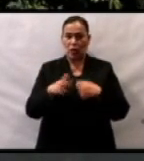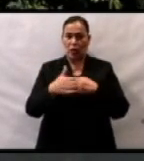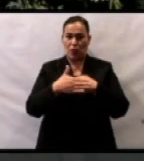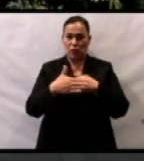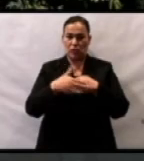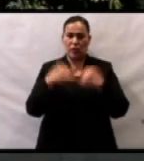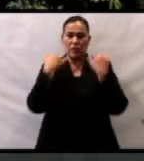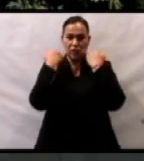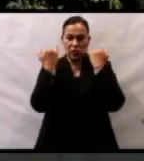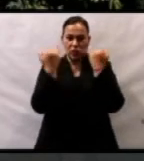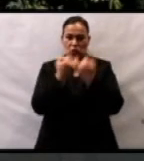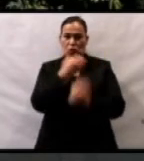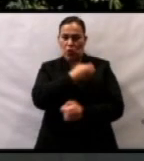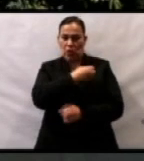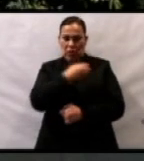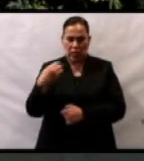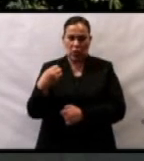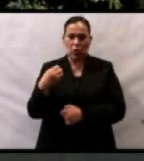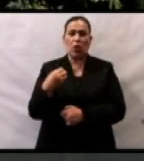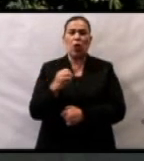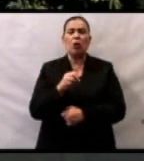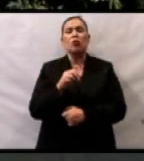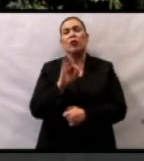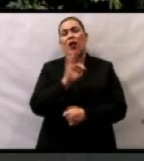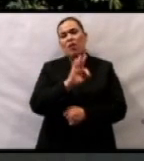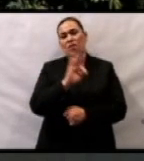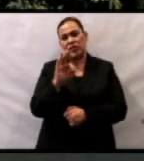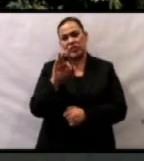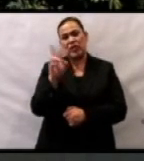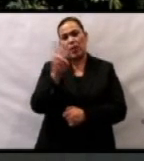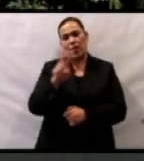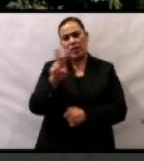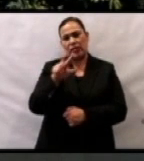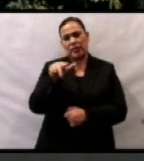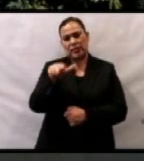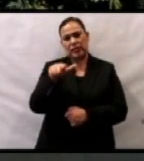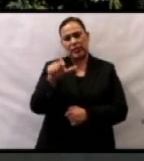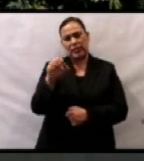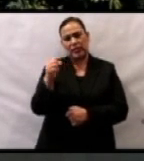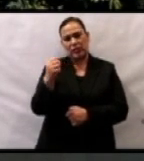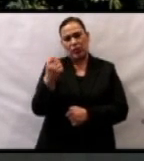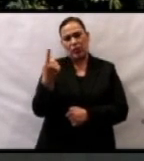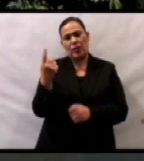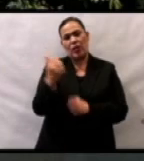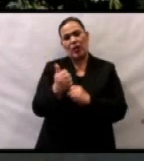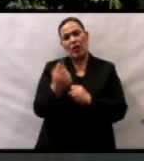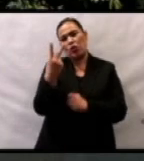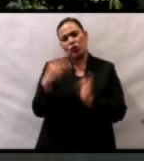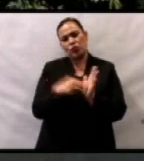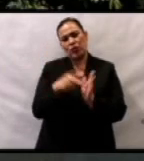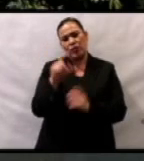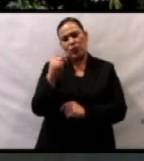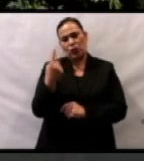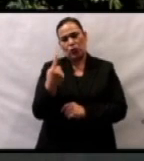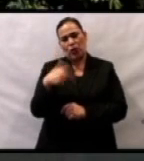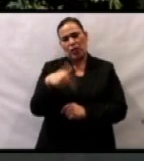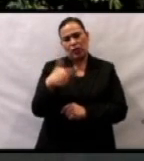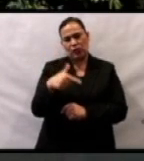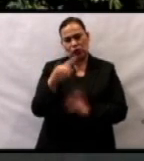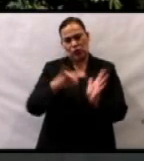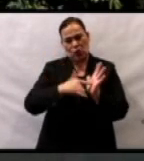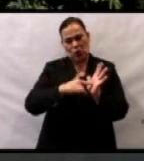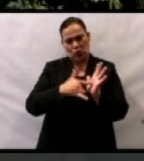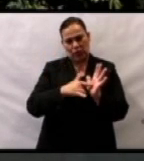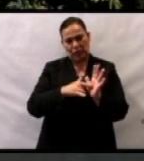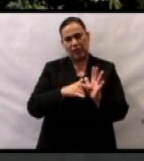carácter ordinaria tendrá verificativo el viernes 17 de septiembre del año 2021 a las 12 horas de